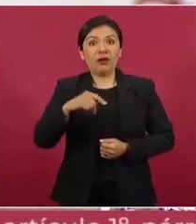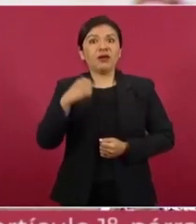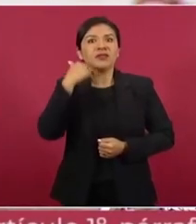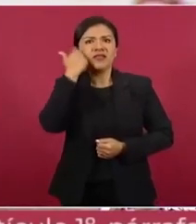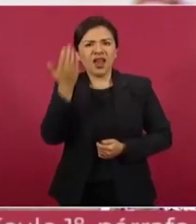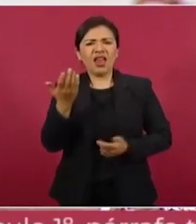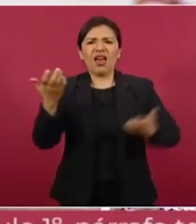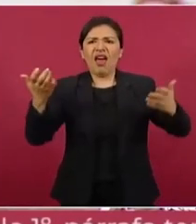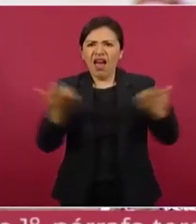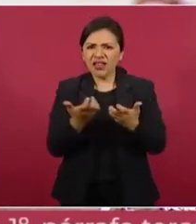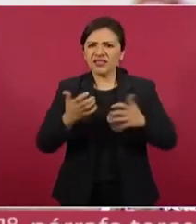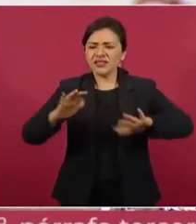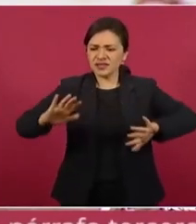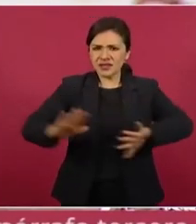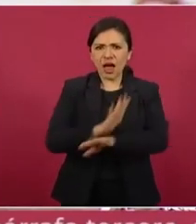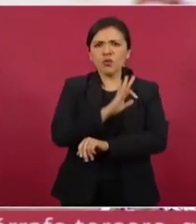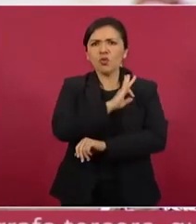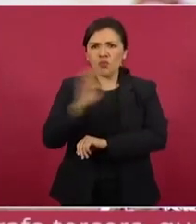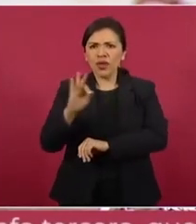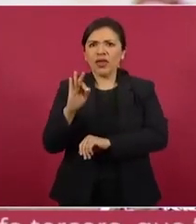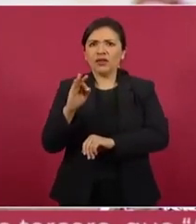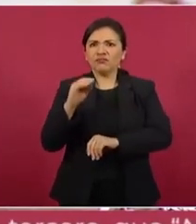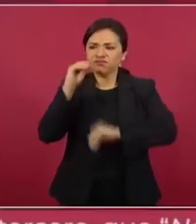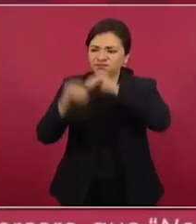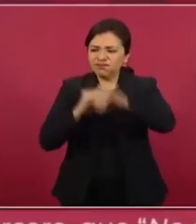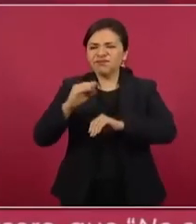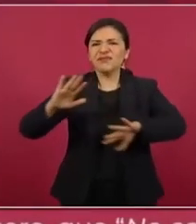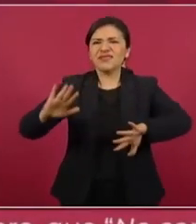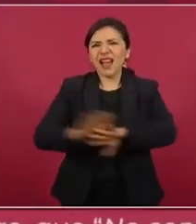el color, ¿no?,